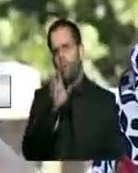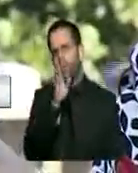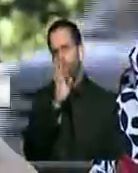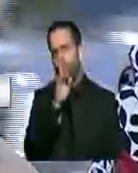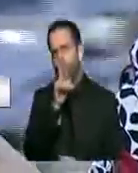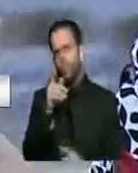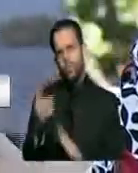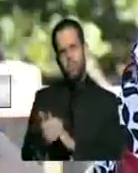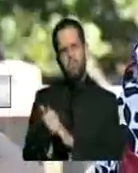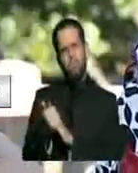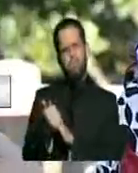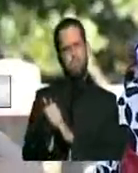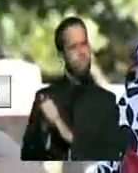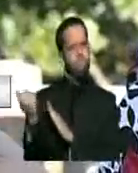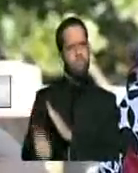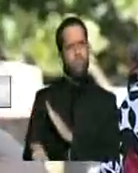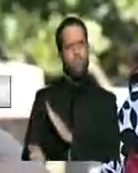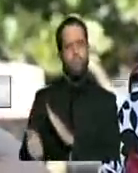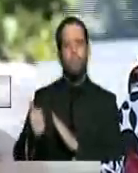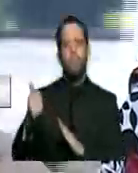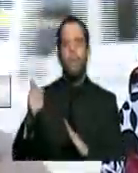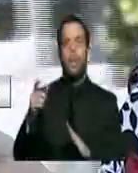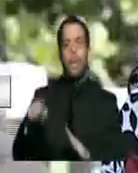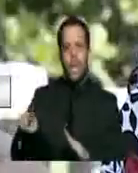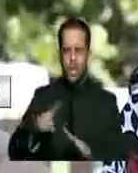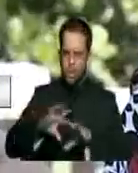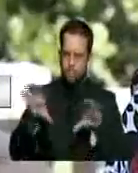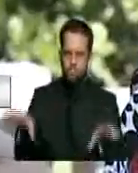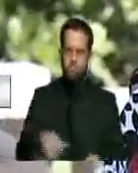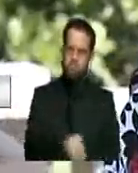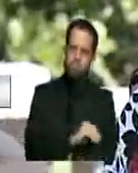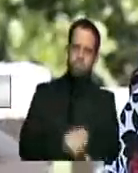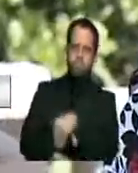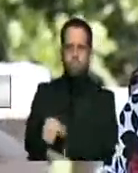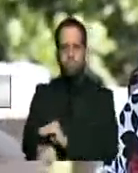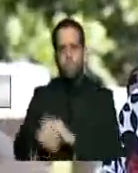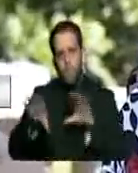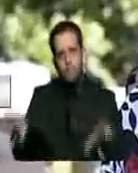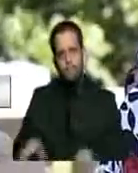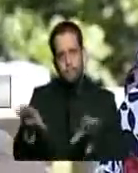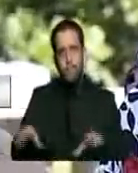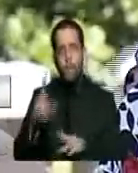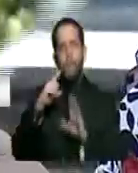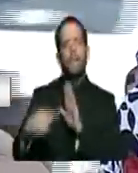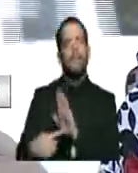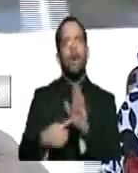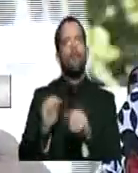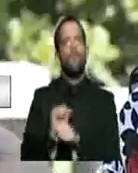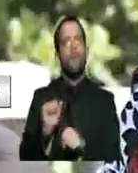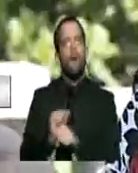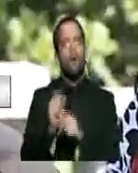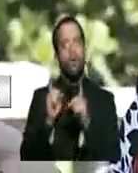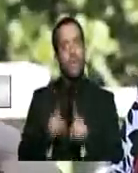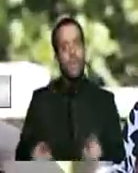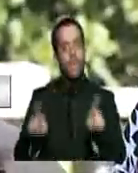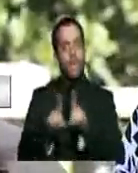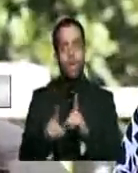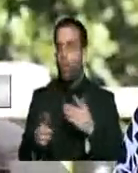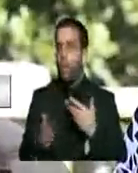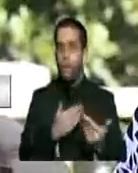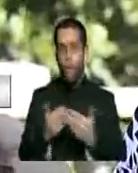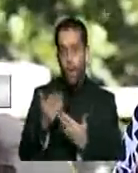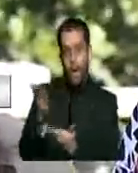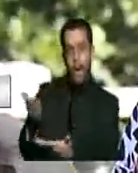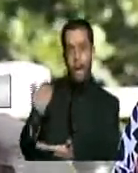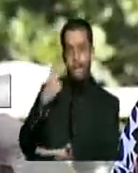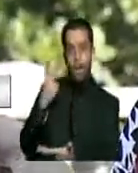competente gente que que se esmeró por presentar un trabajo digno aún ante la adversidad que se encontraban en